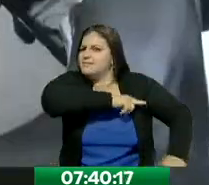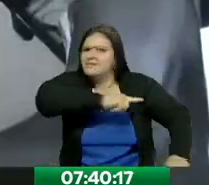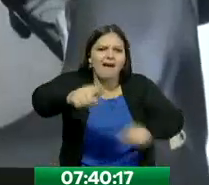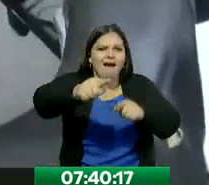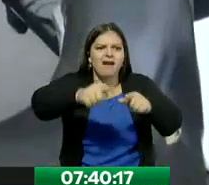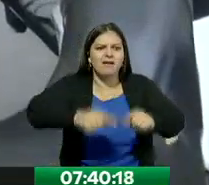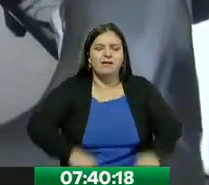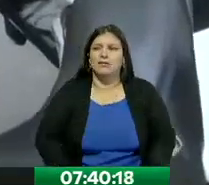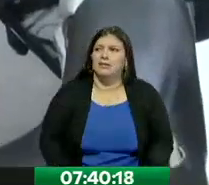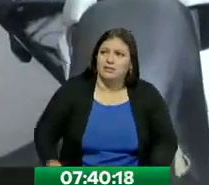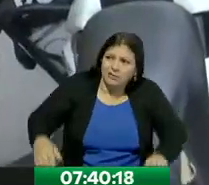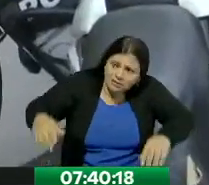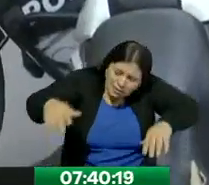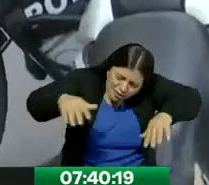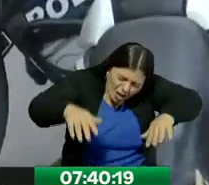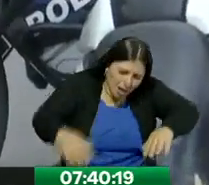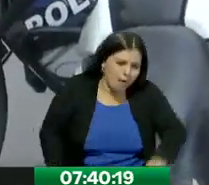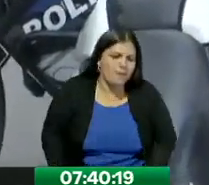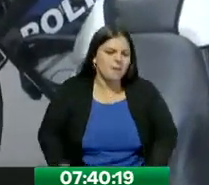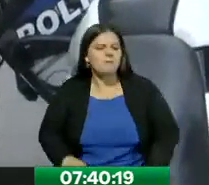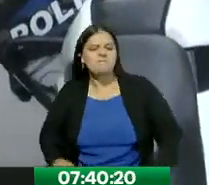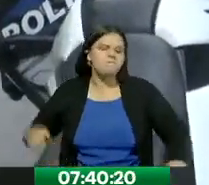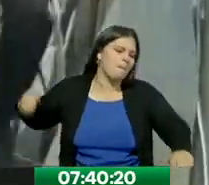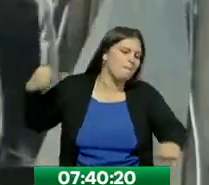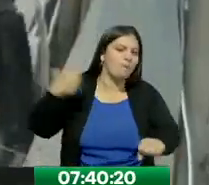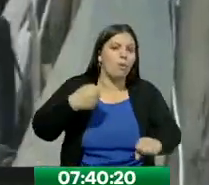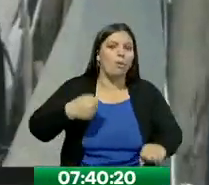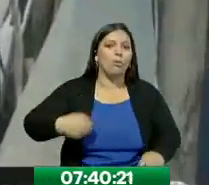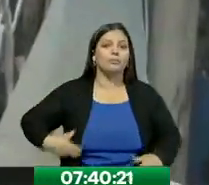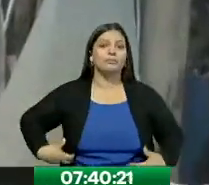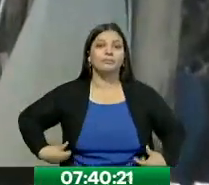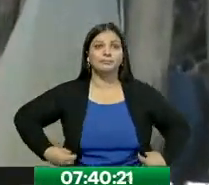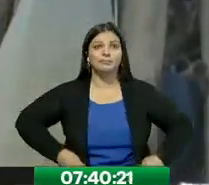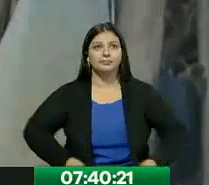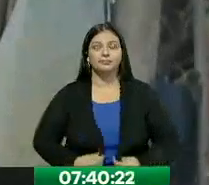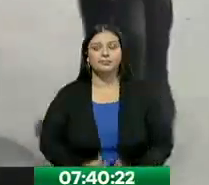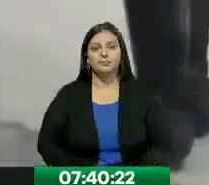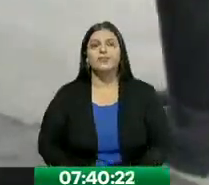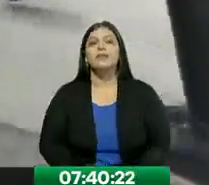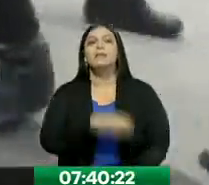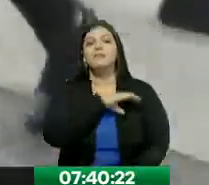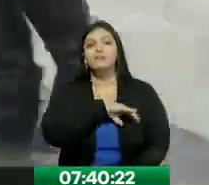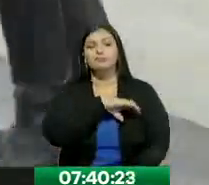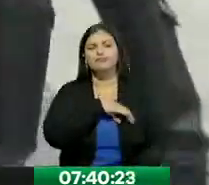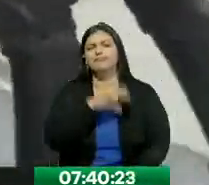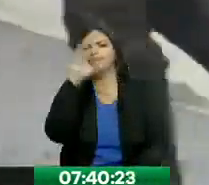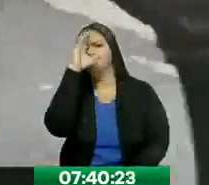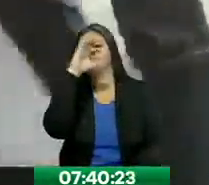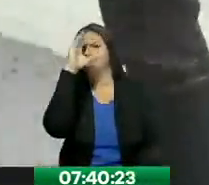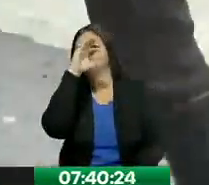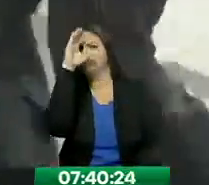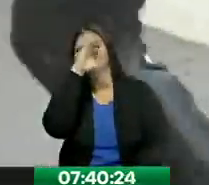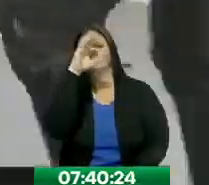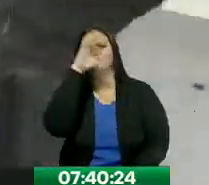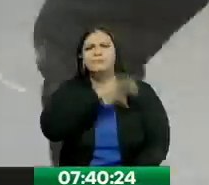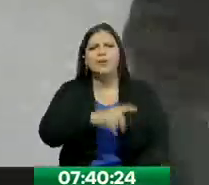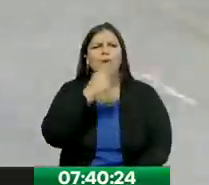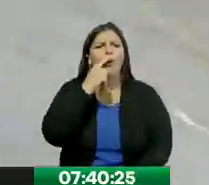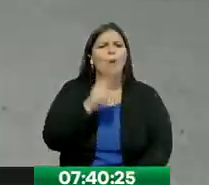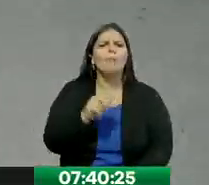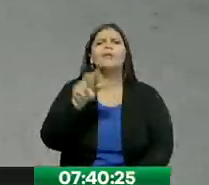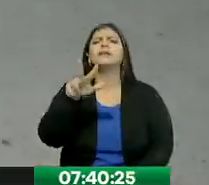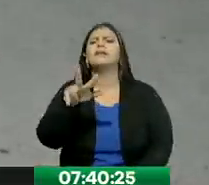gana. Luego elementos de la policía acercaron una casa donde encontraron la moto presuntamente utilizada por